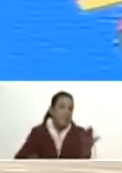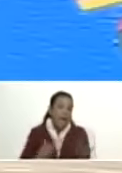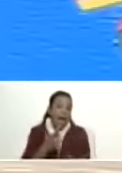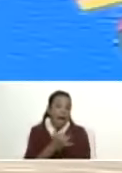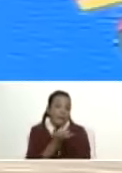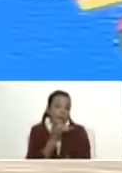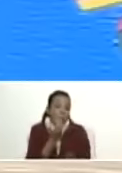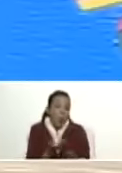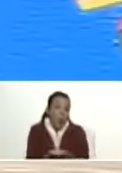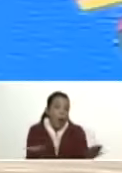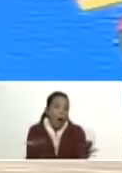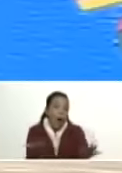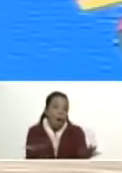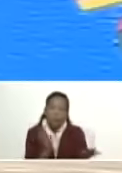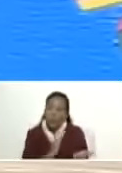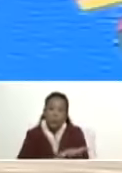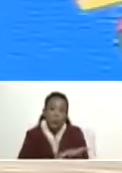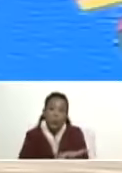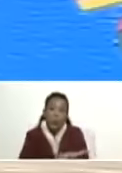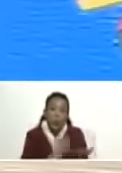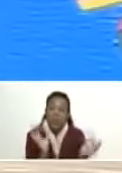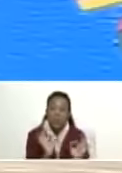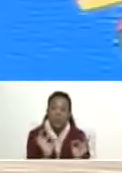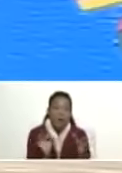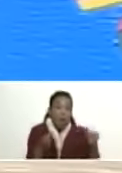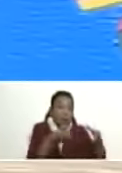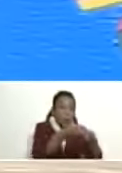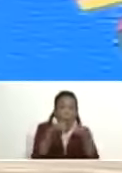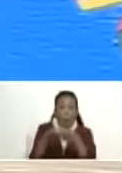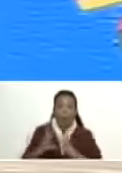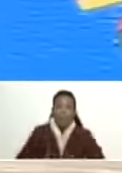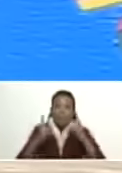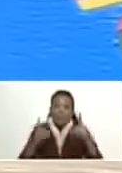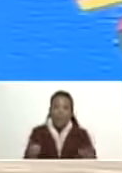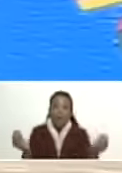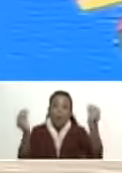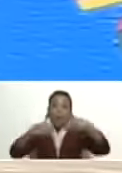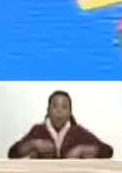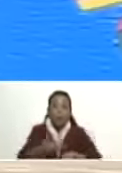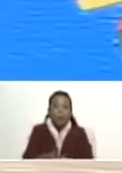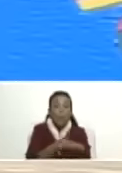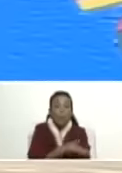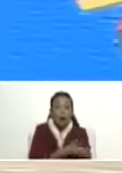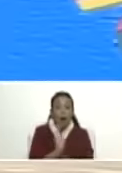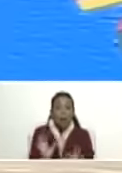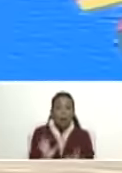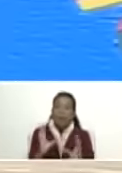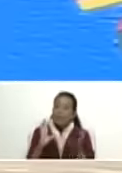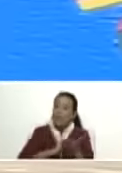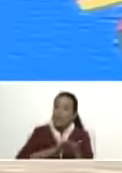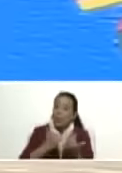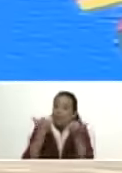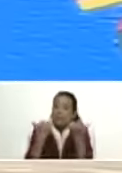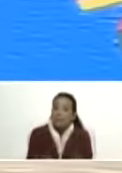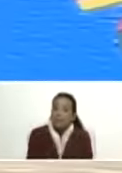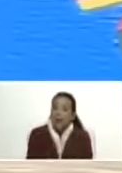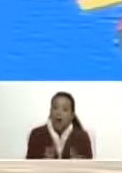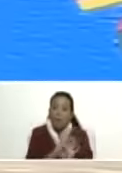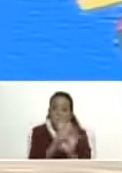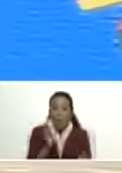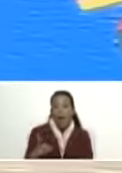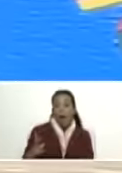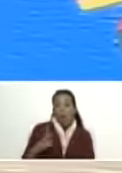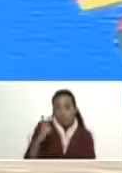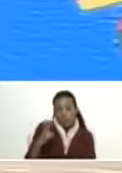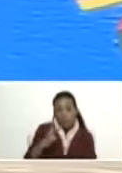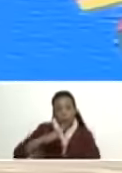pendiente que no la ha resuelto ningún laudo ni ningún acuerdo previo y que debe ser resuelto por la vía